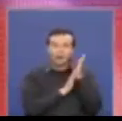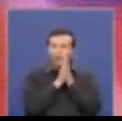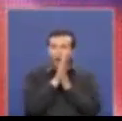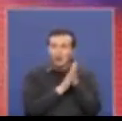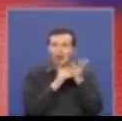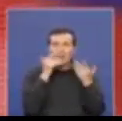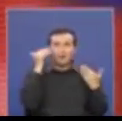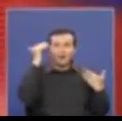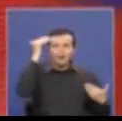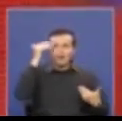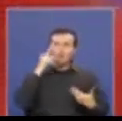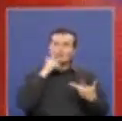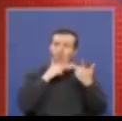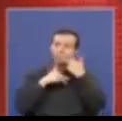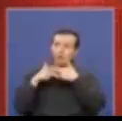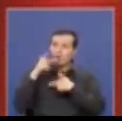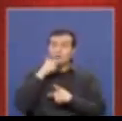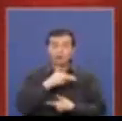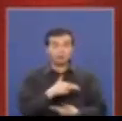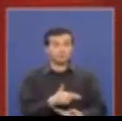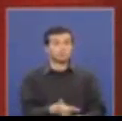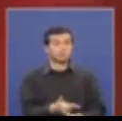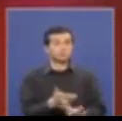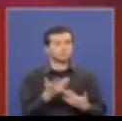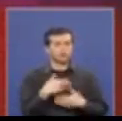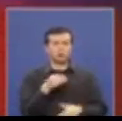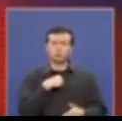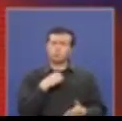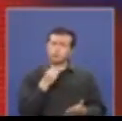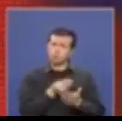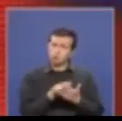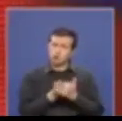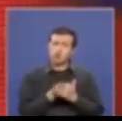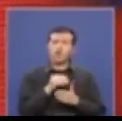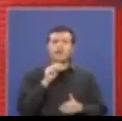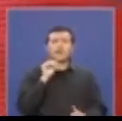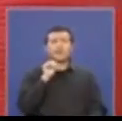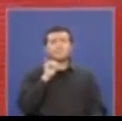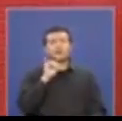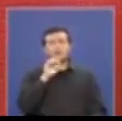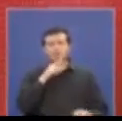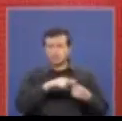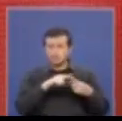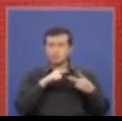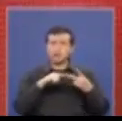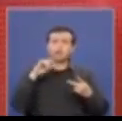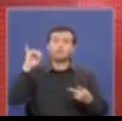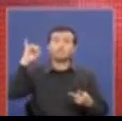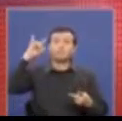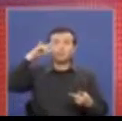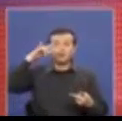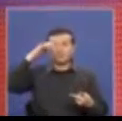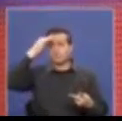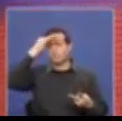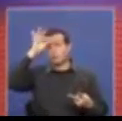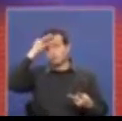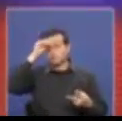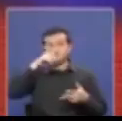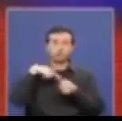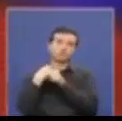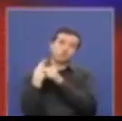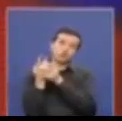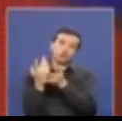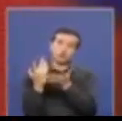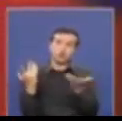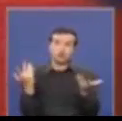¿no? Y les insisto, ¿eh? Nosotros hemos comprado MI, hemos comprado los franceses, que me olvidé el nombre de nuevo, hemos comprado los Drup. Si no comprábamos